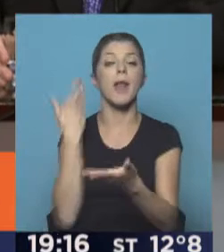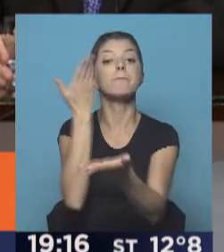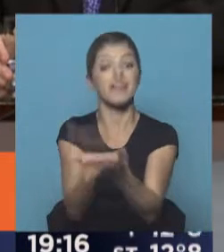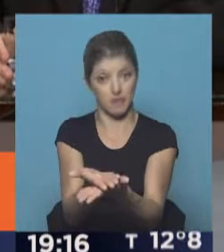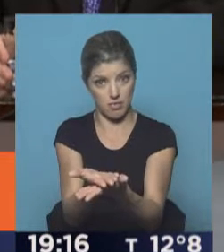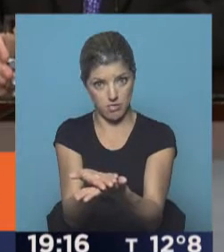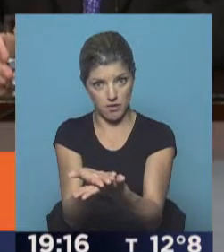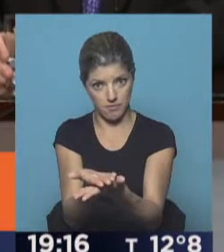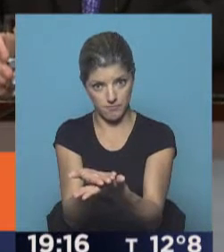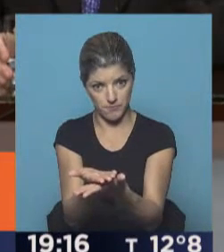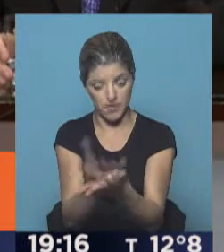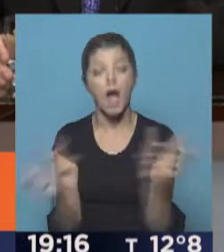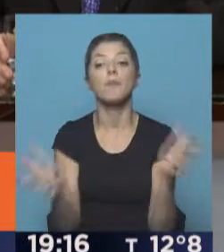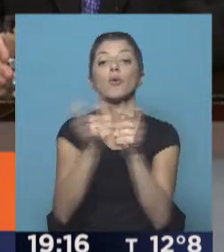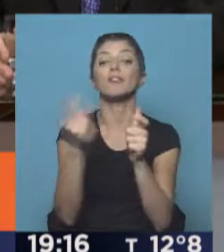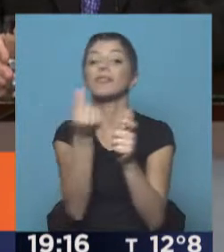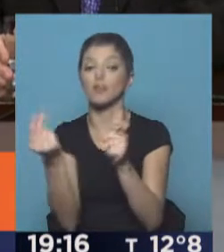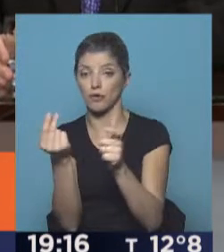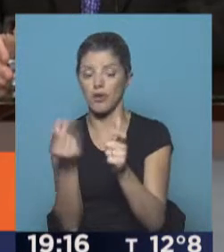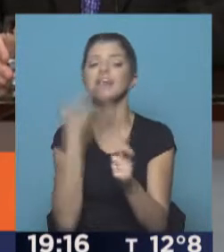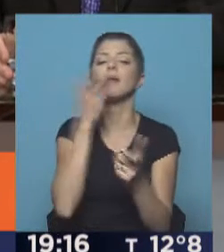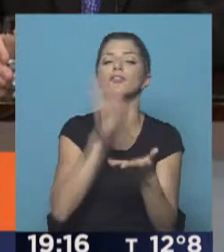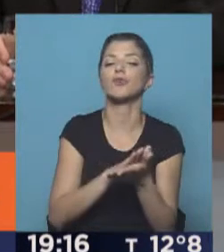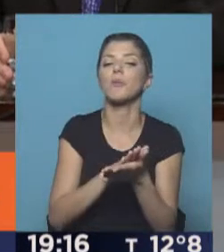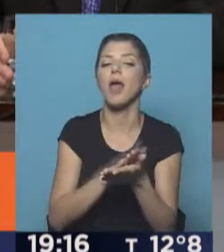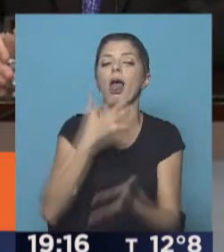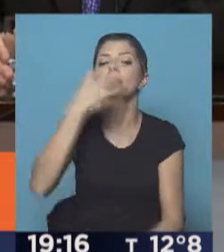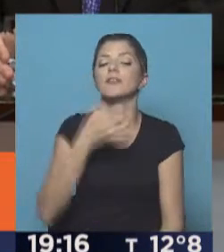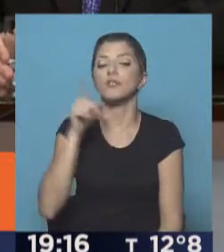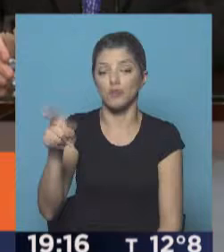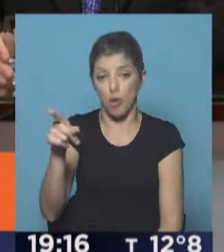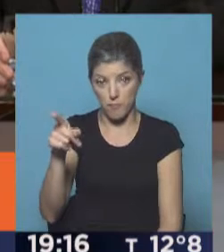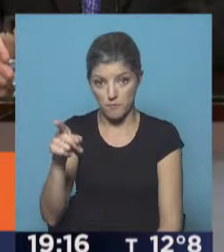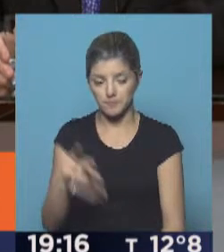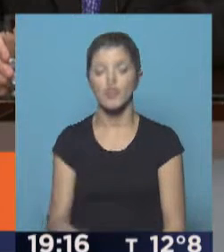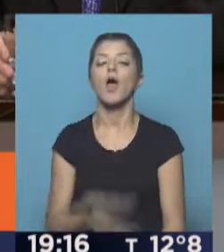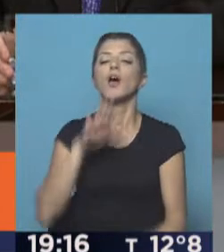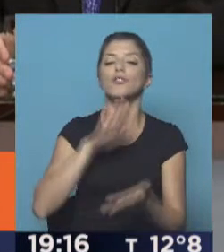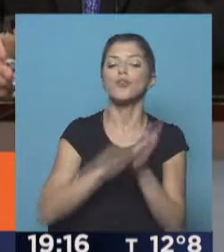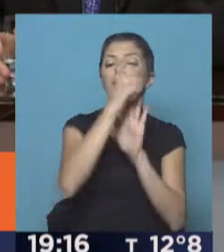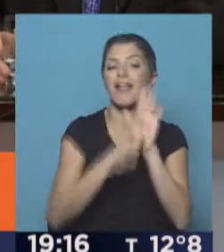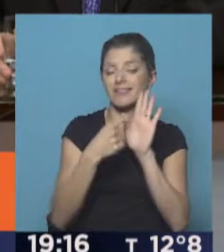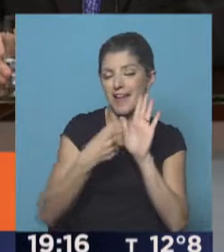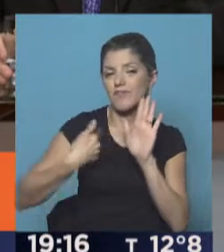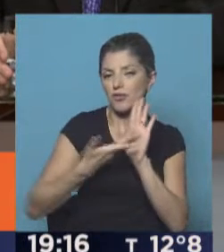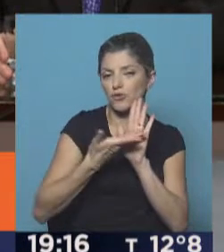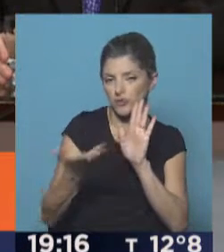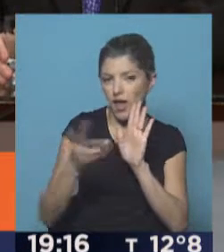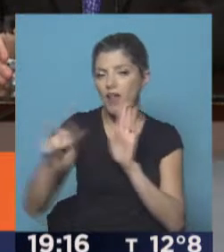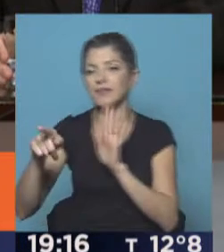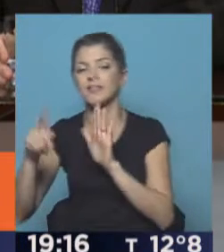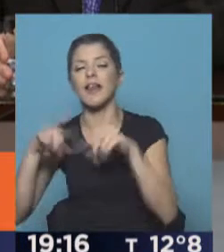del Tesoro, y se refiere a la integralidad del fallo. En realidad el tema de la tarifa social no fue abordado por el fallo